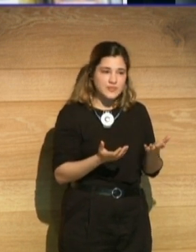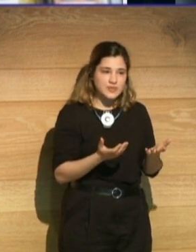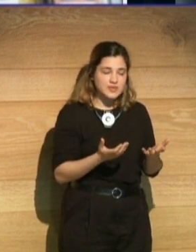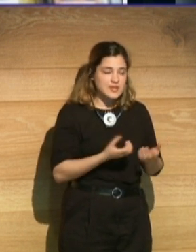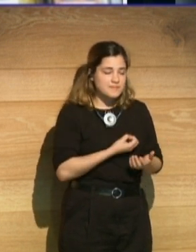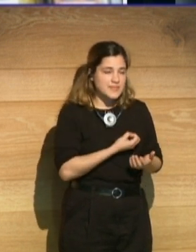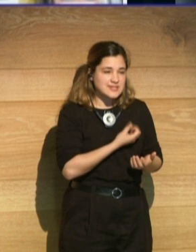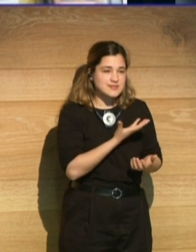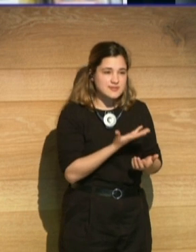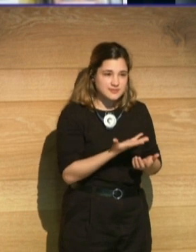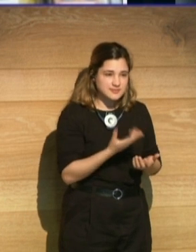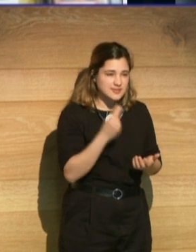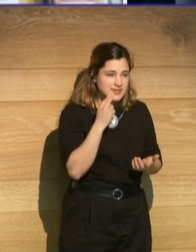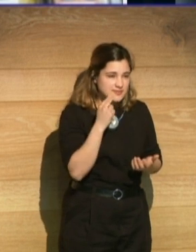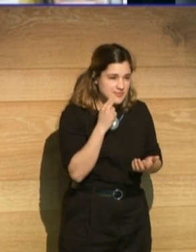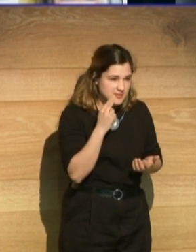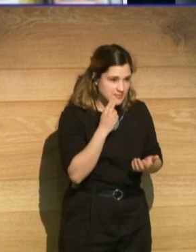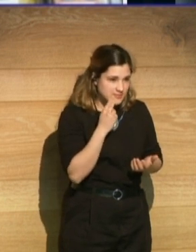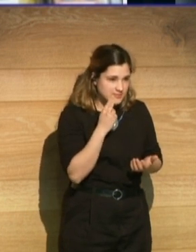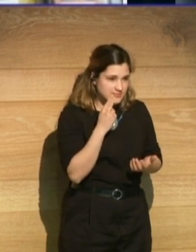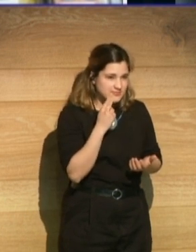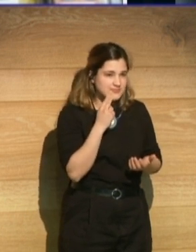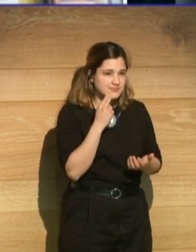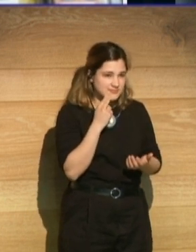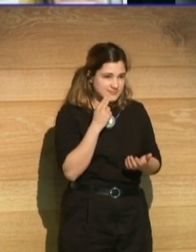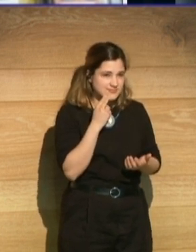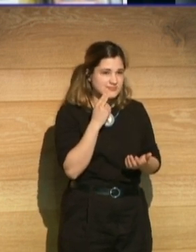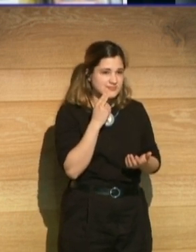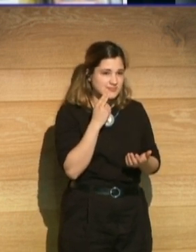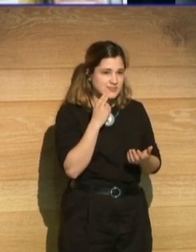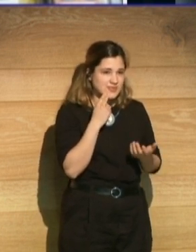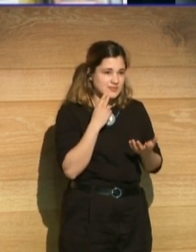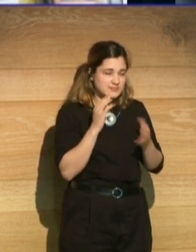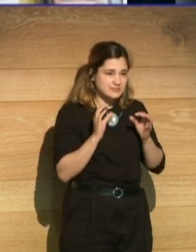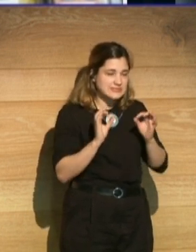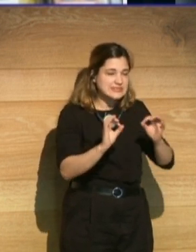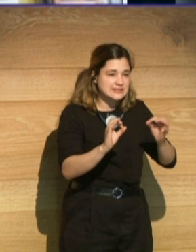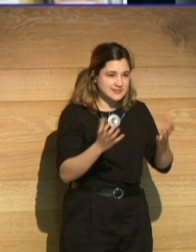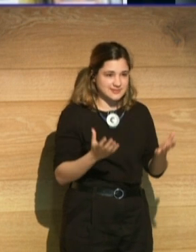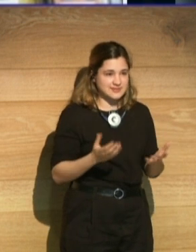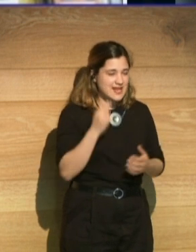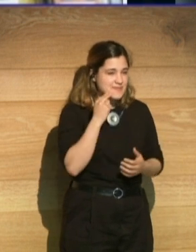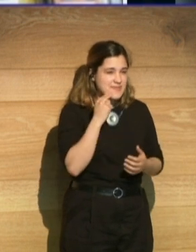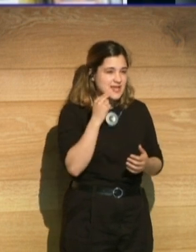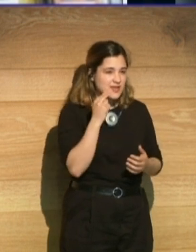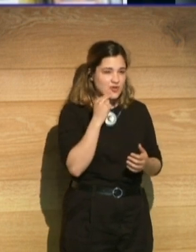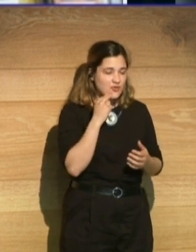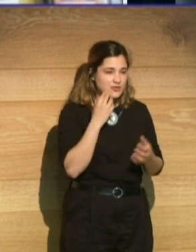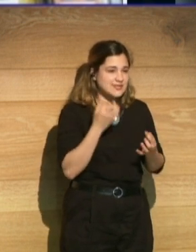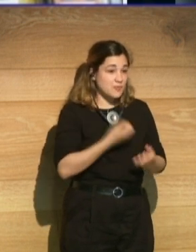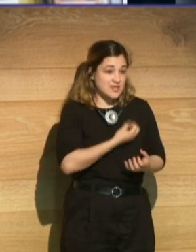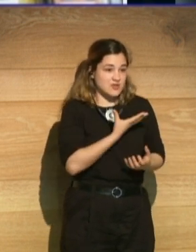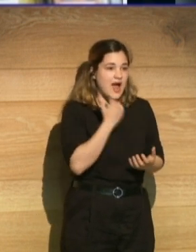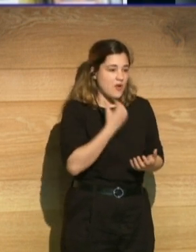la pasión del miedo en su propia base. Es decir, el miedo es una pasión, es